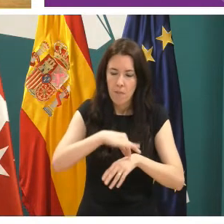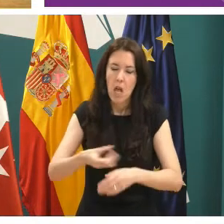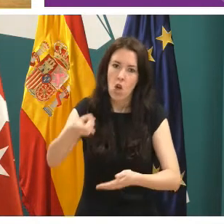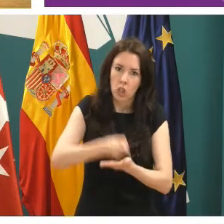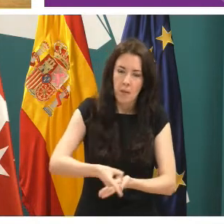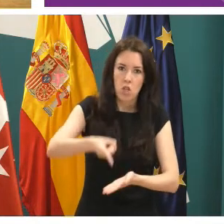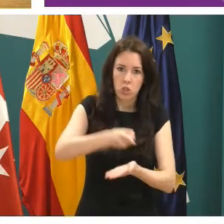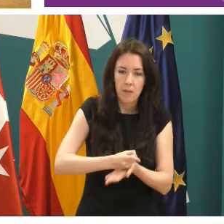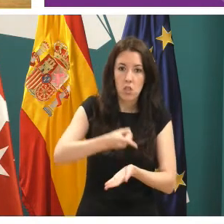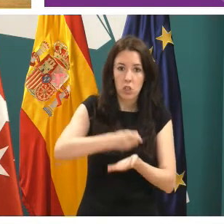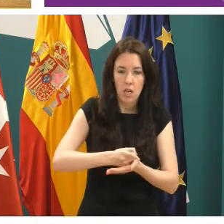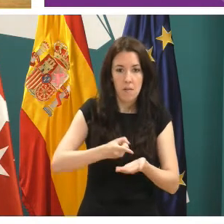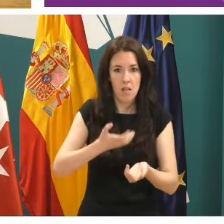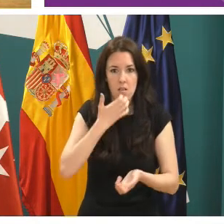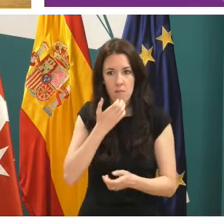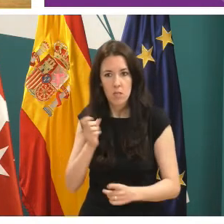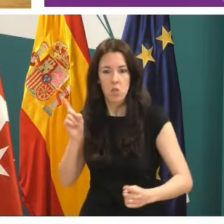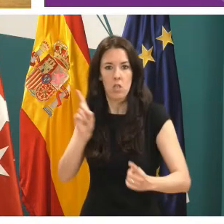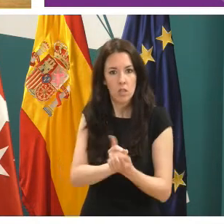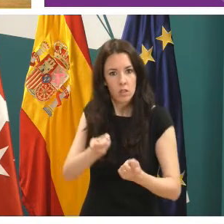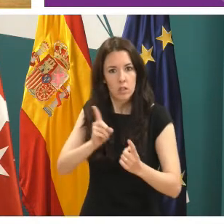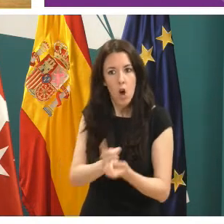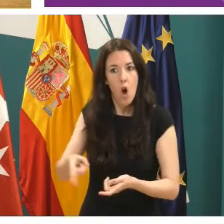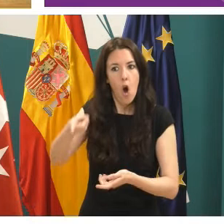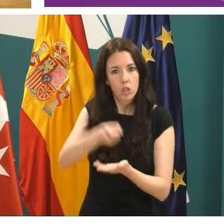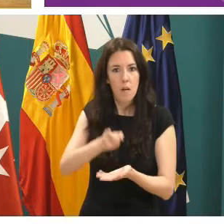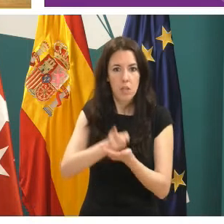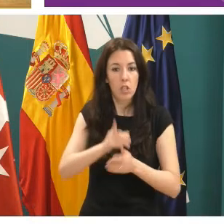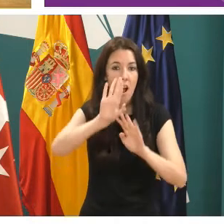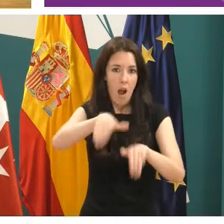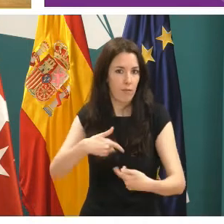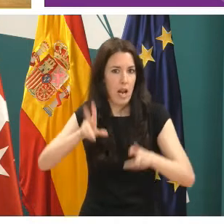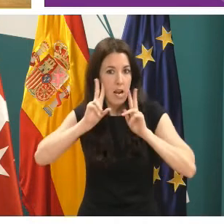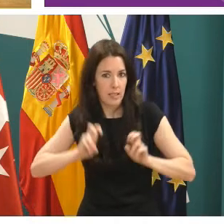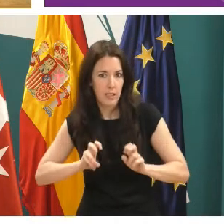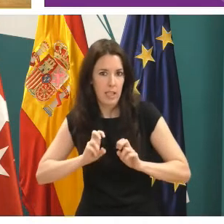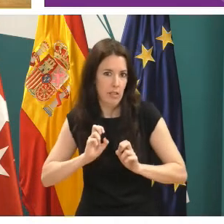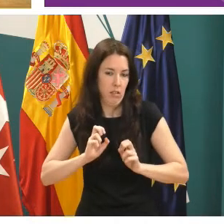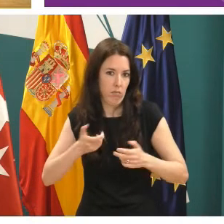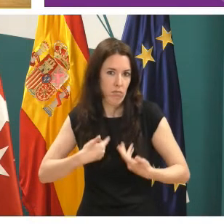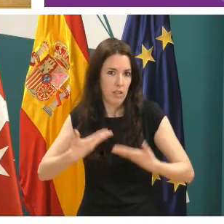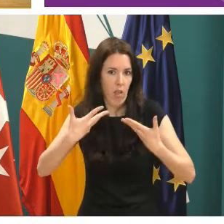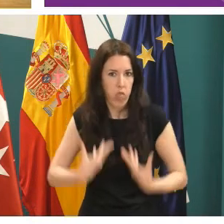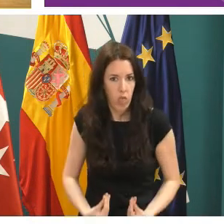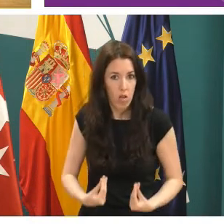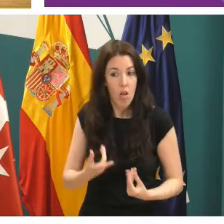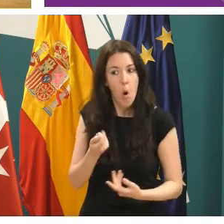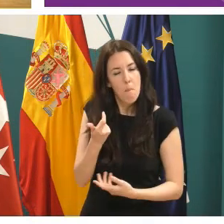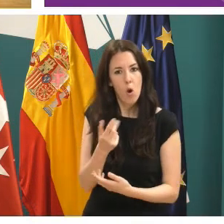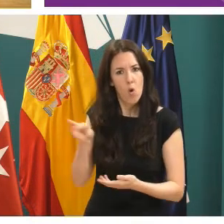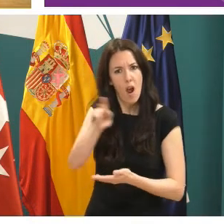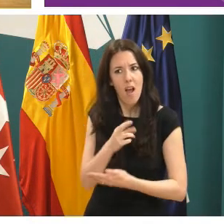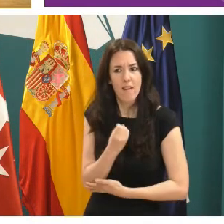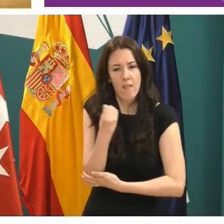por los mismos afrontamientos y eso conlleva también un estrés y un desgaste, ¿no? Y poder darles un